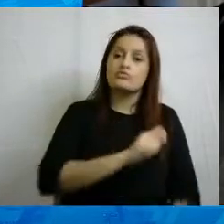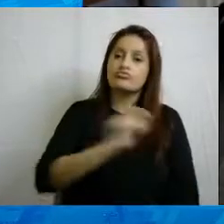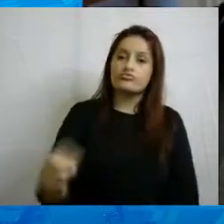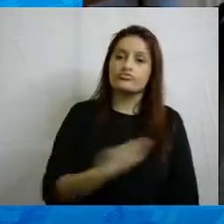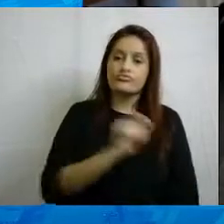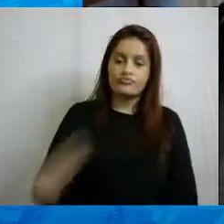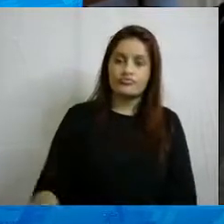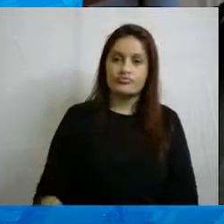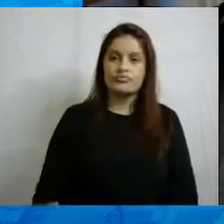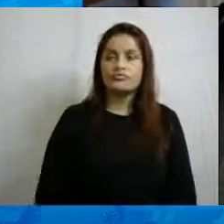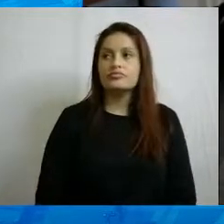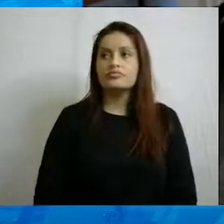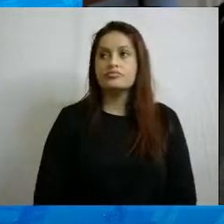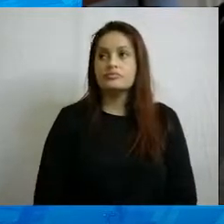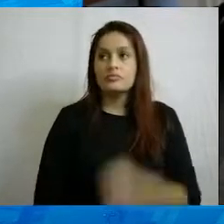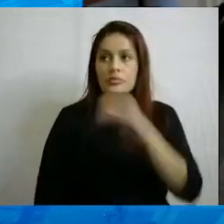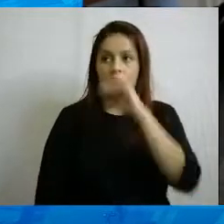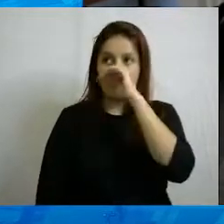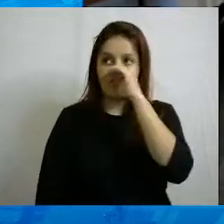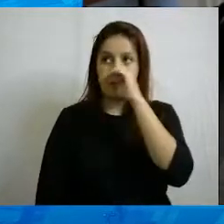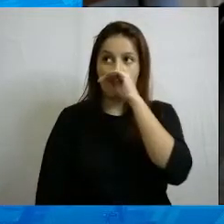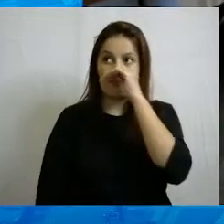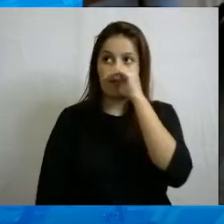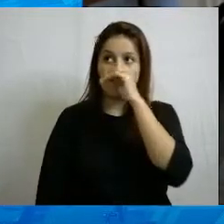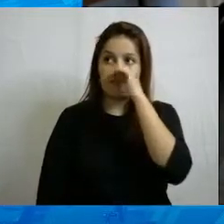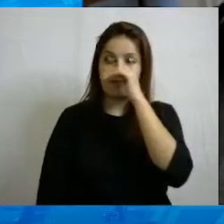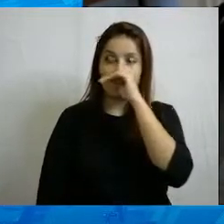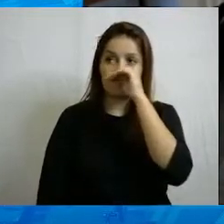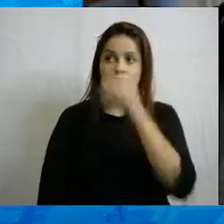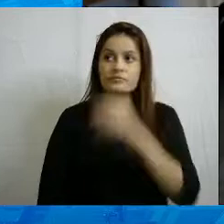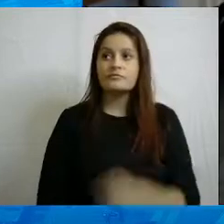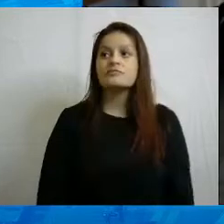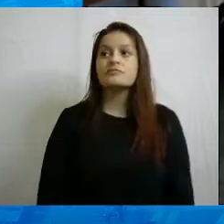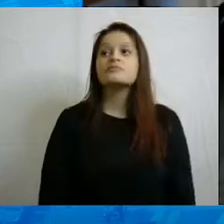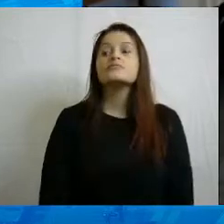reemplace, por la persona que lo reemplace.